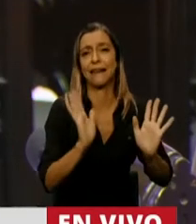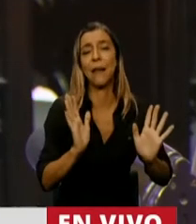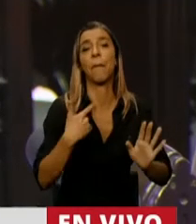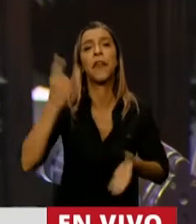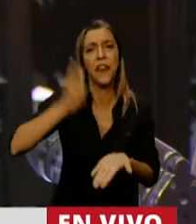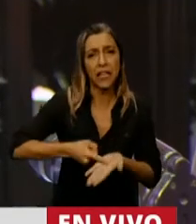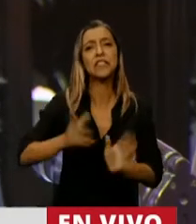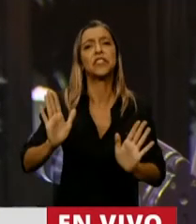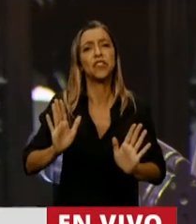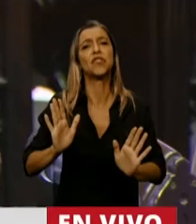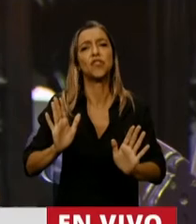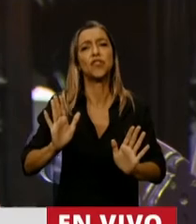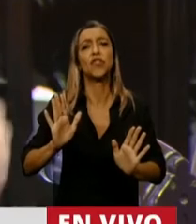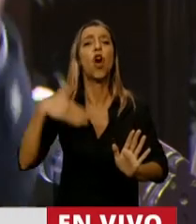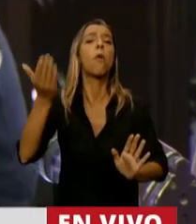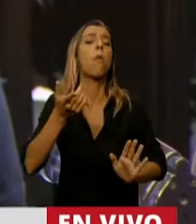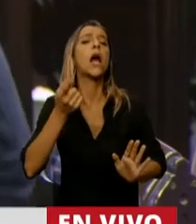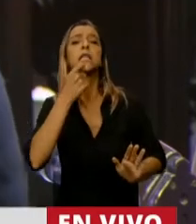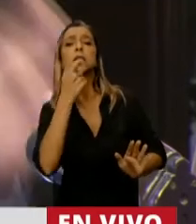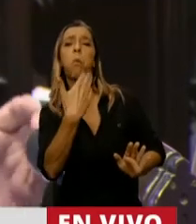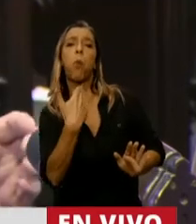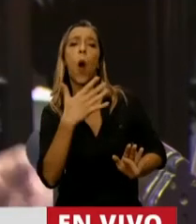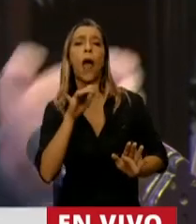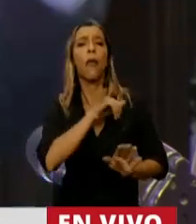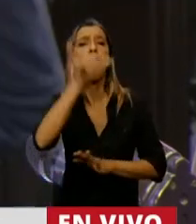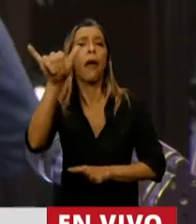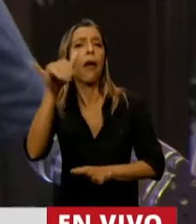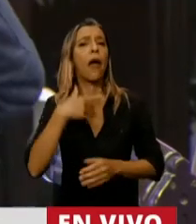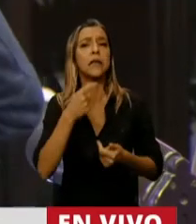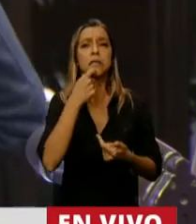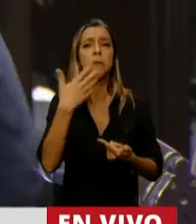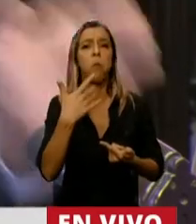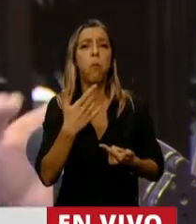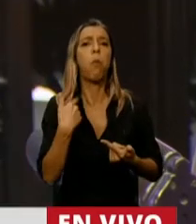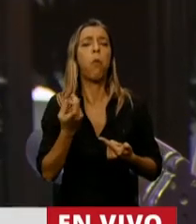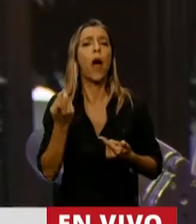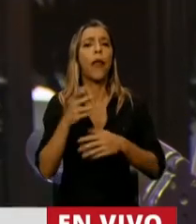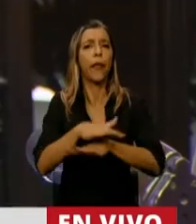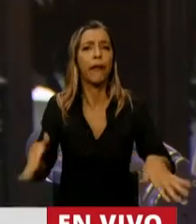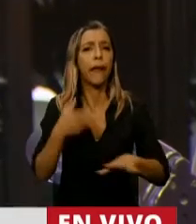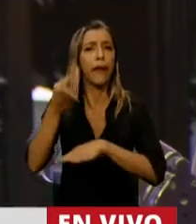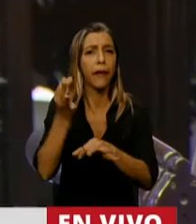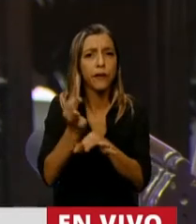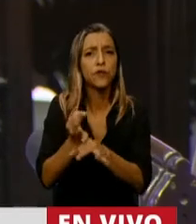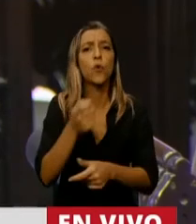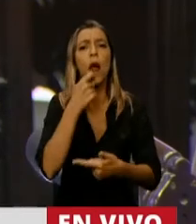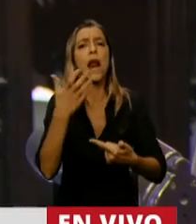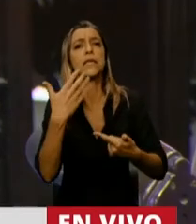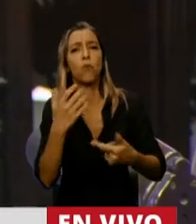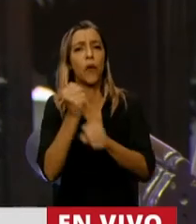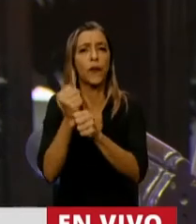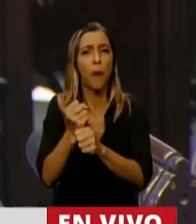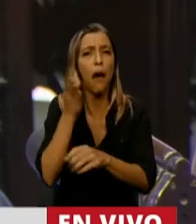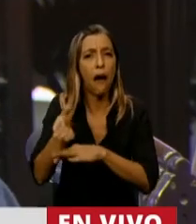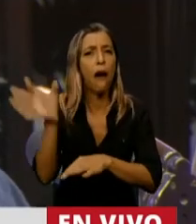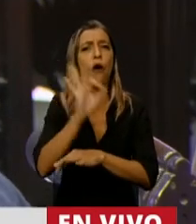en la Argentina si se puede volar, si se puede trabajar, si los niños pueden ir a la escuela. Esta es la Argentina